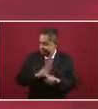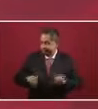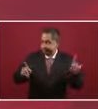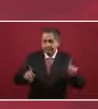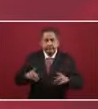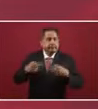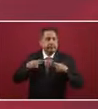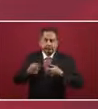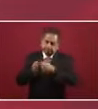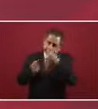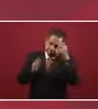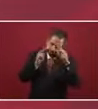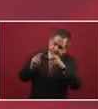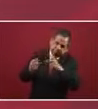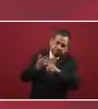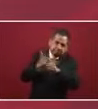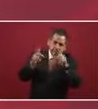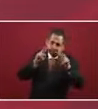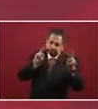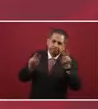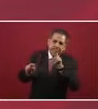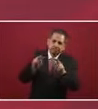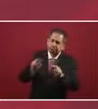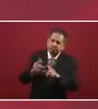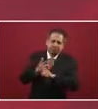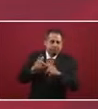vida pública cada vez más pública.